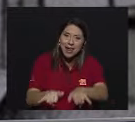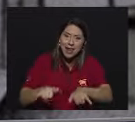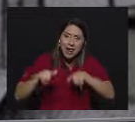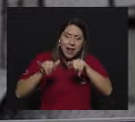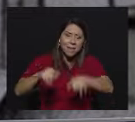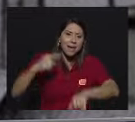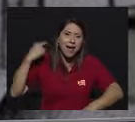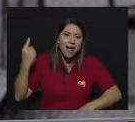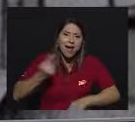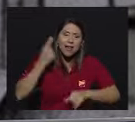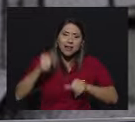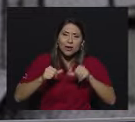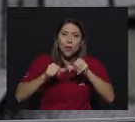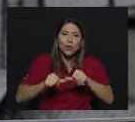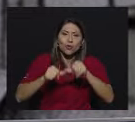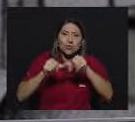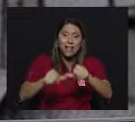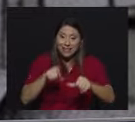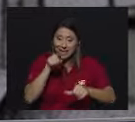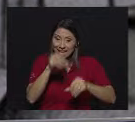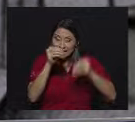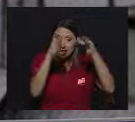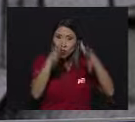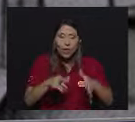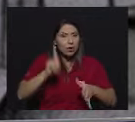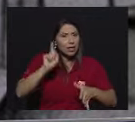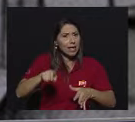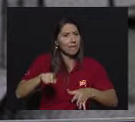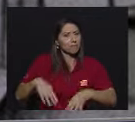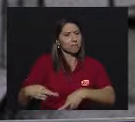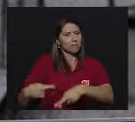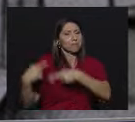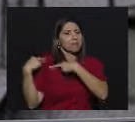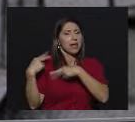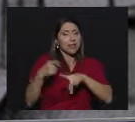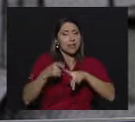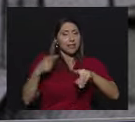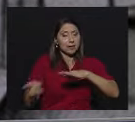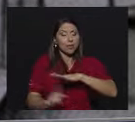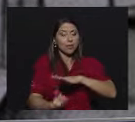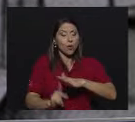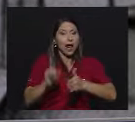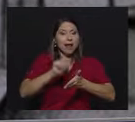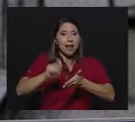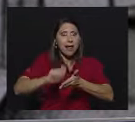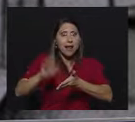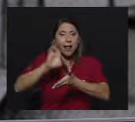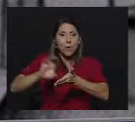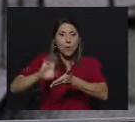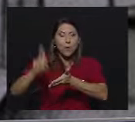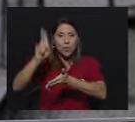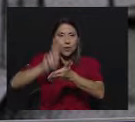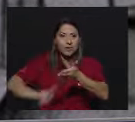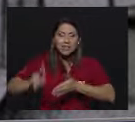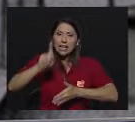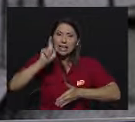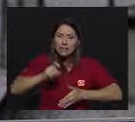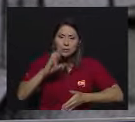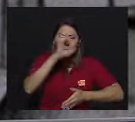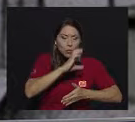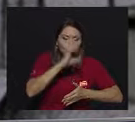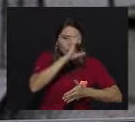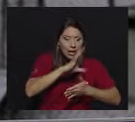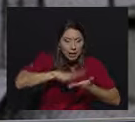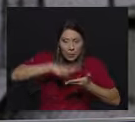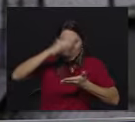debe ser una responsabilidad de ese educador desde el nivel preescolar hasta el universitario. Entonces yo creo que somos